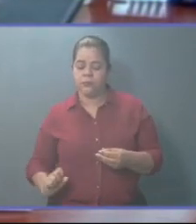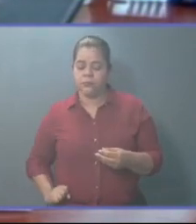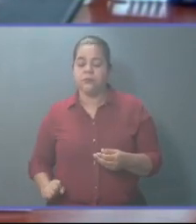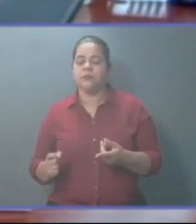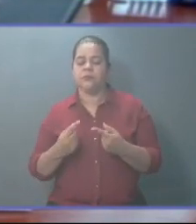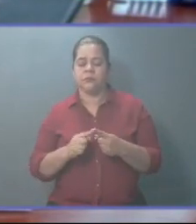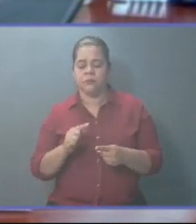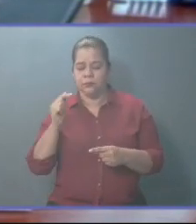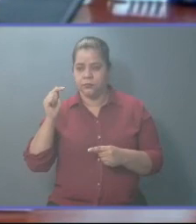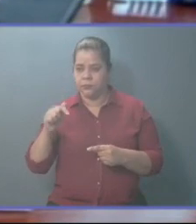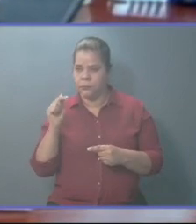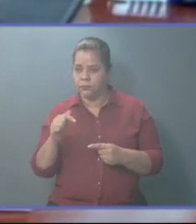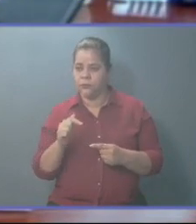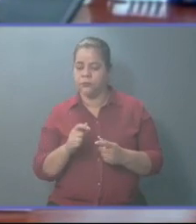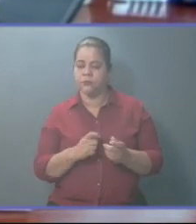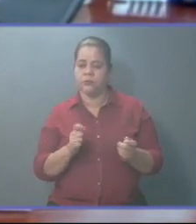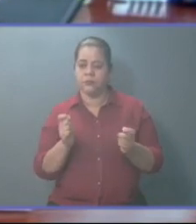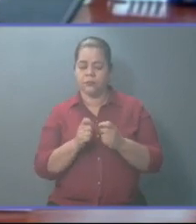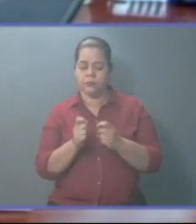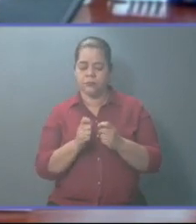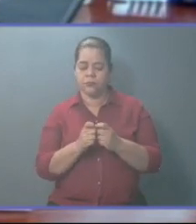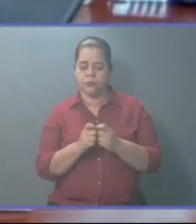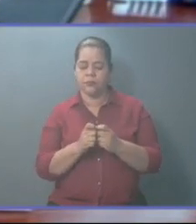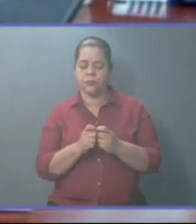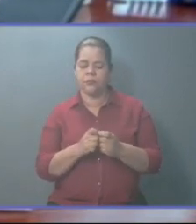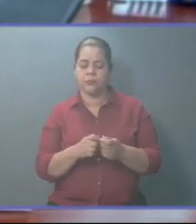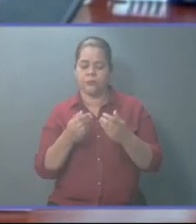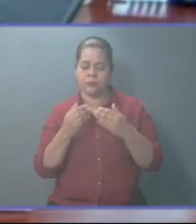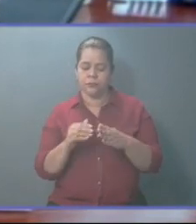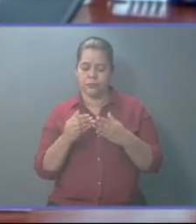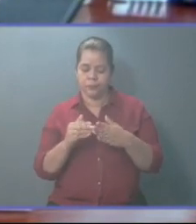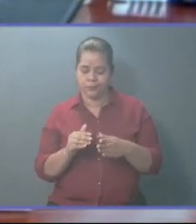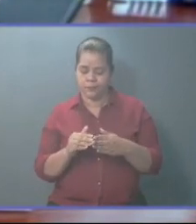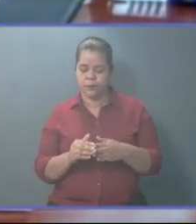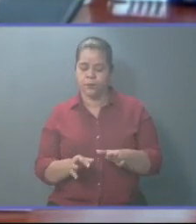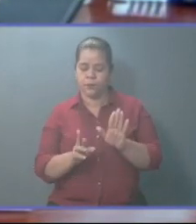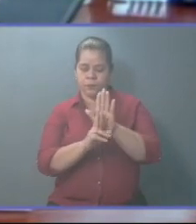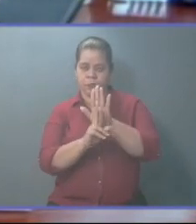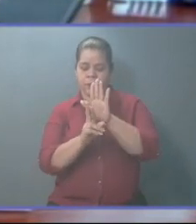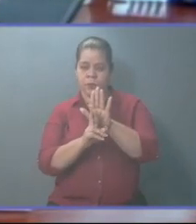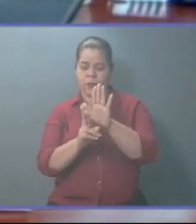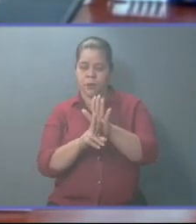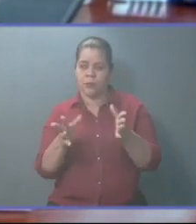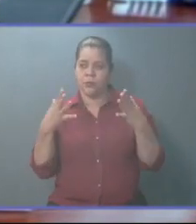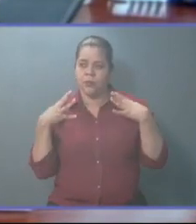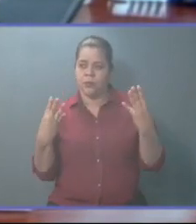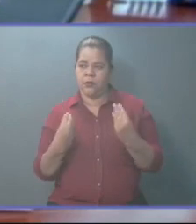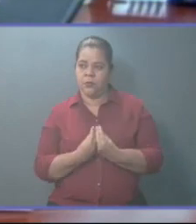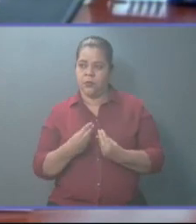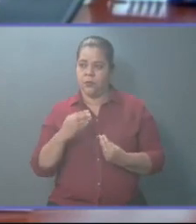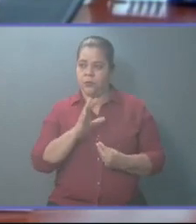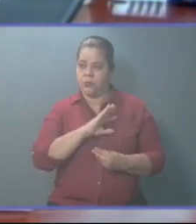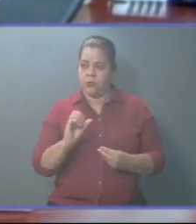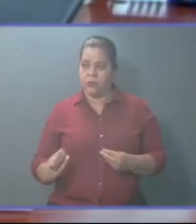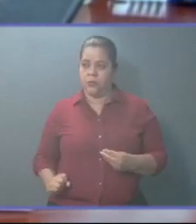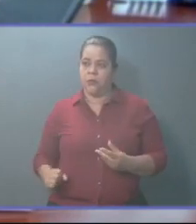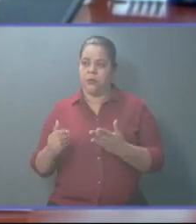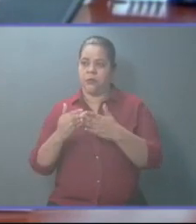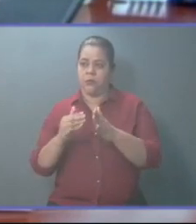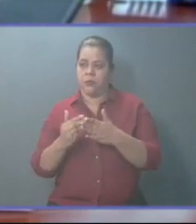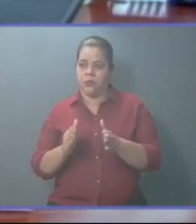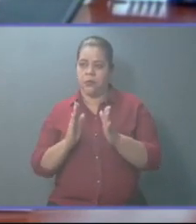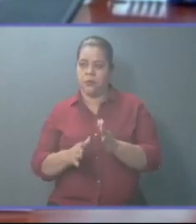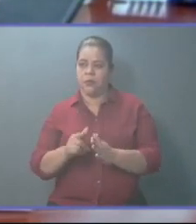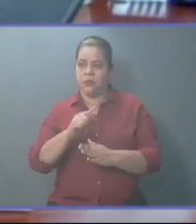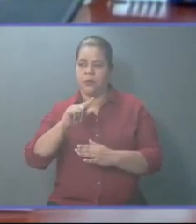eso, particularmente, las diversas, en representación de la sociedad salvadoreña, las diferentes